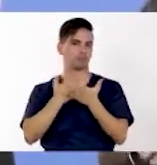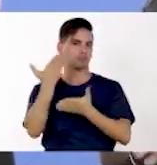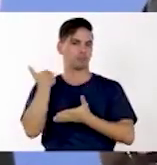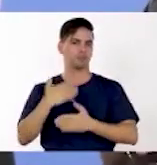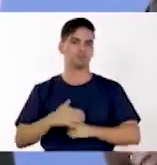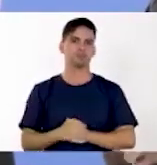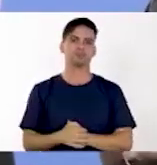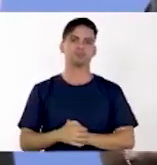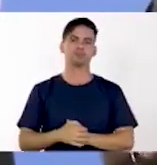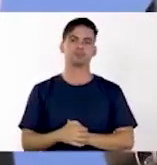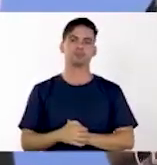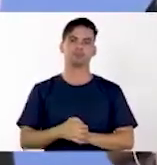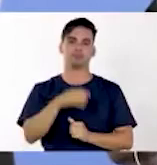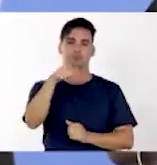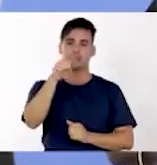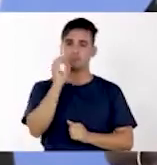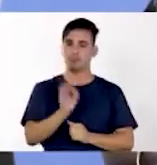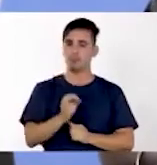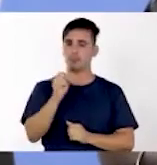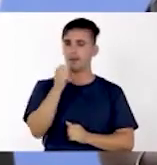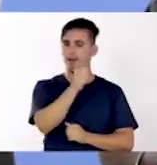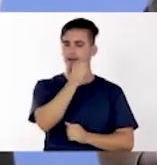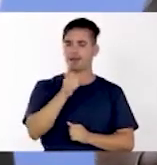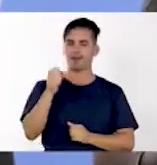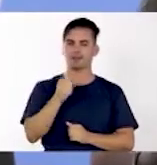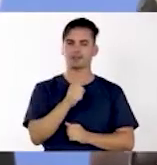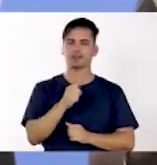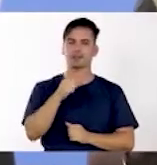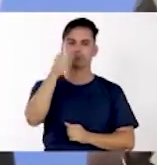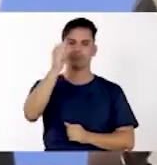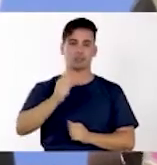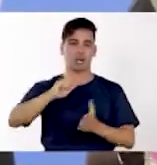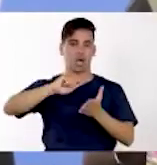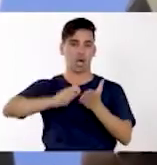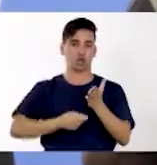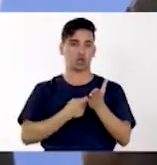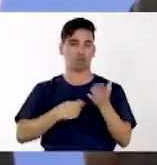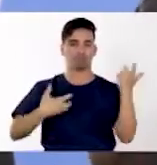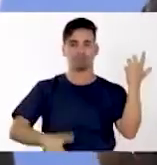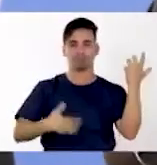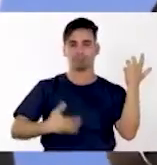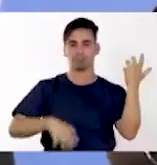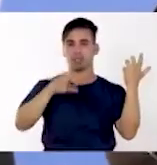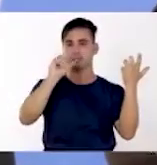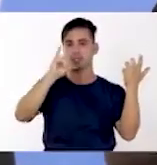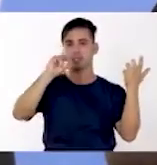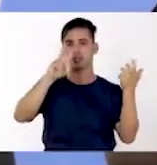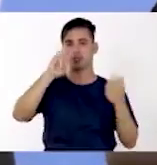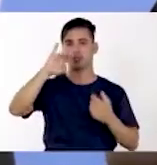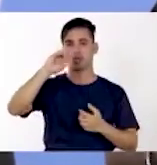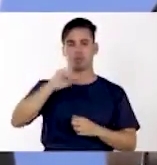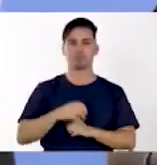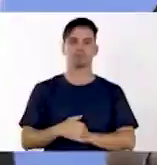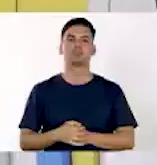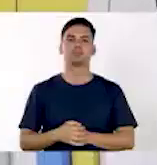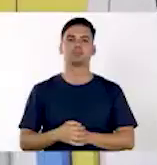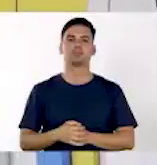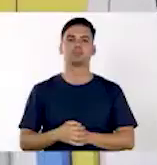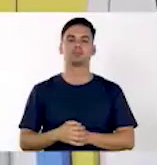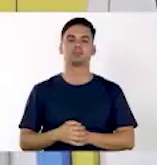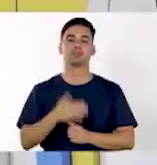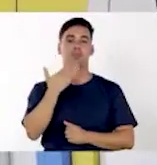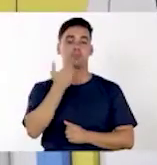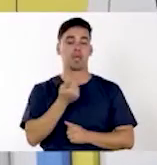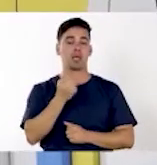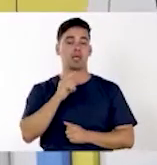conocimientos que ya ustedes han trabajado con esta canción de Silvio Rodríguez.